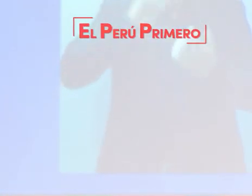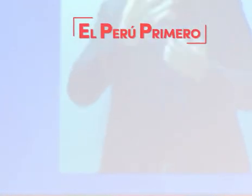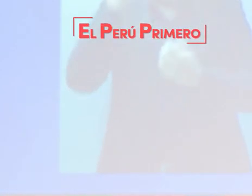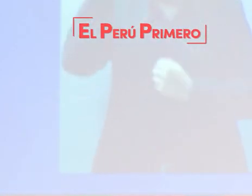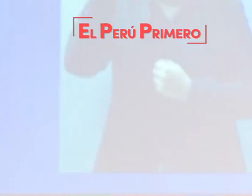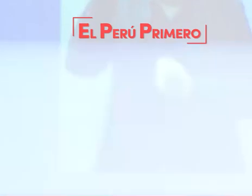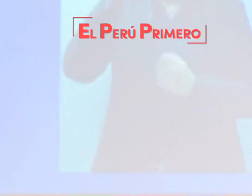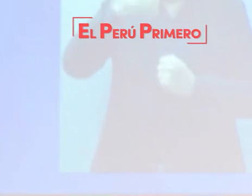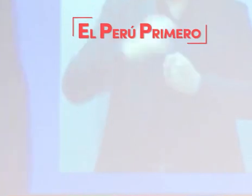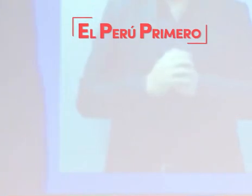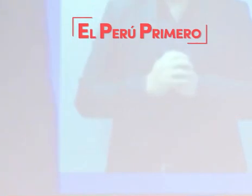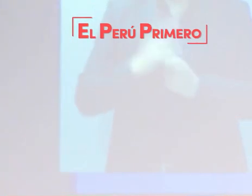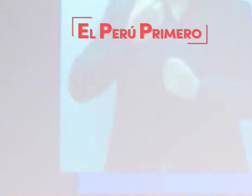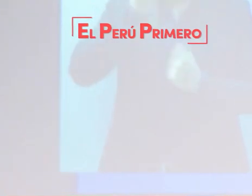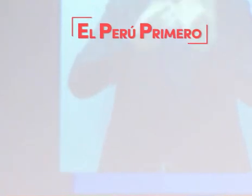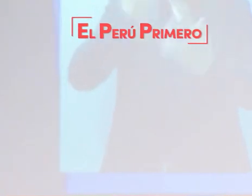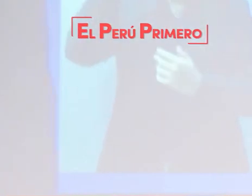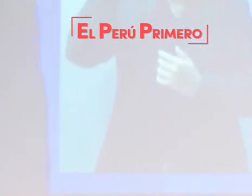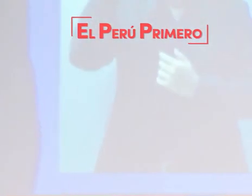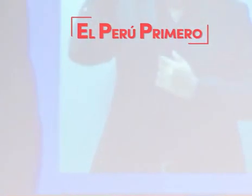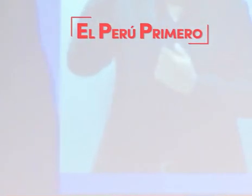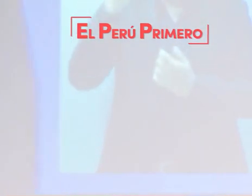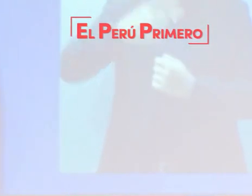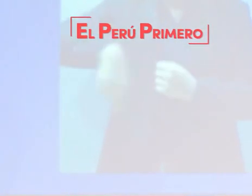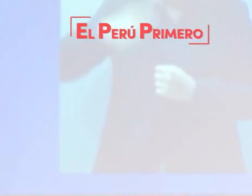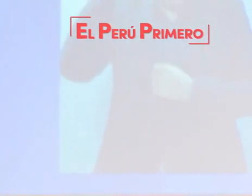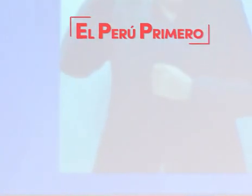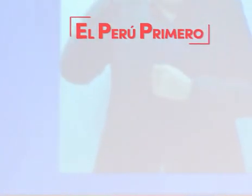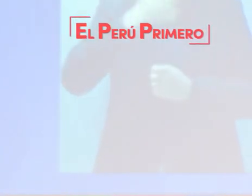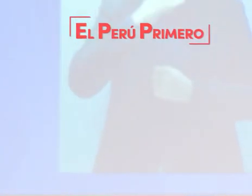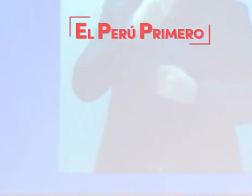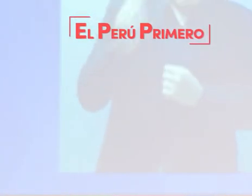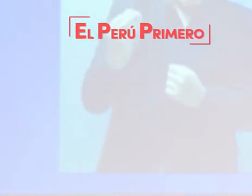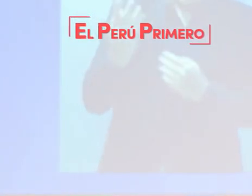como gobierno las vamos a recibir y las vamos a implementar.